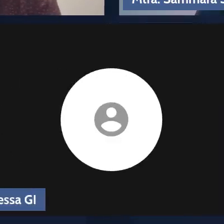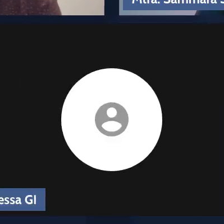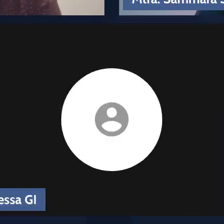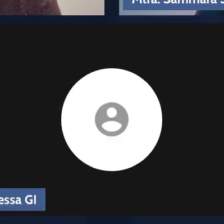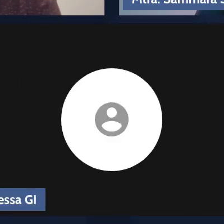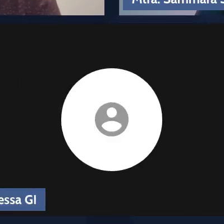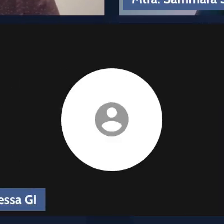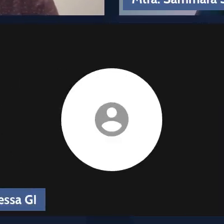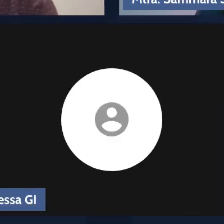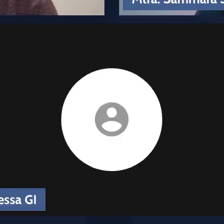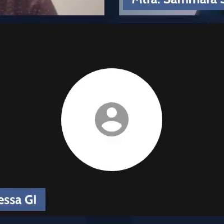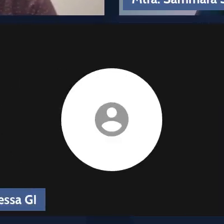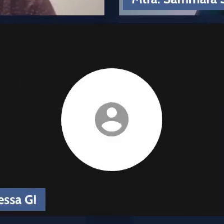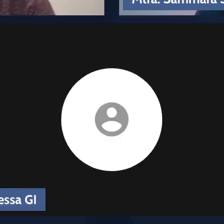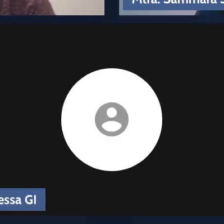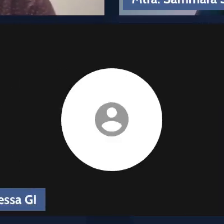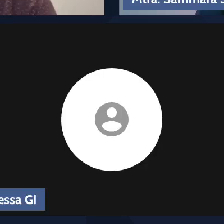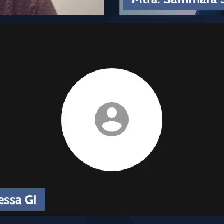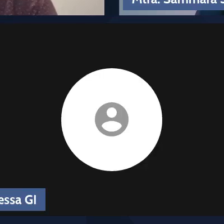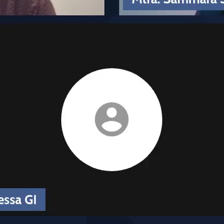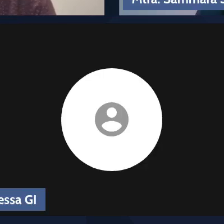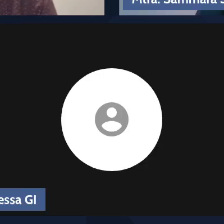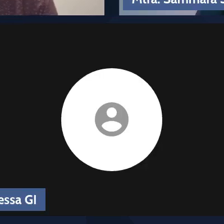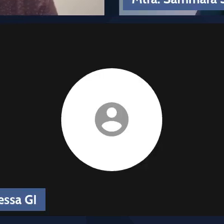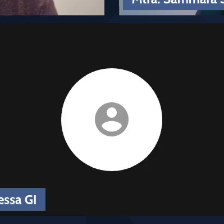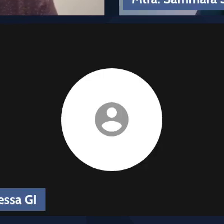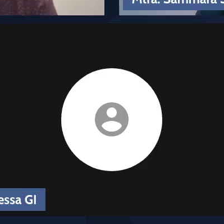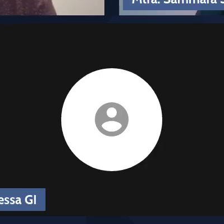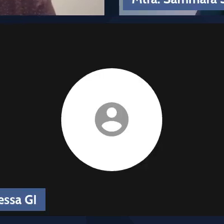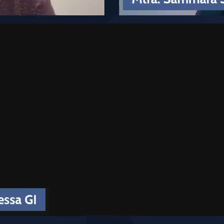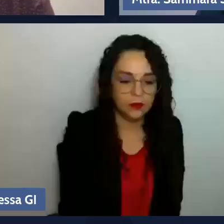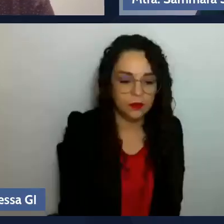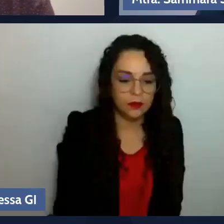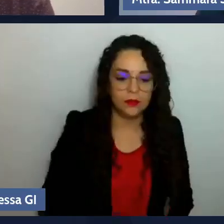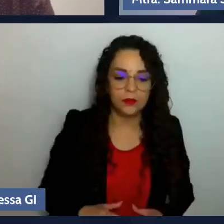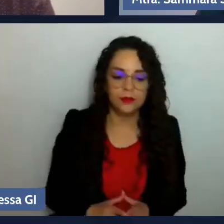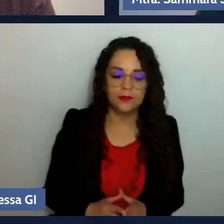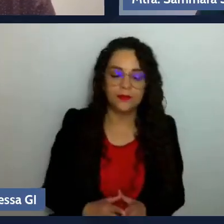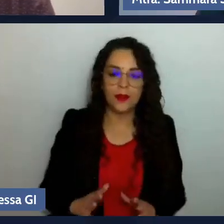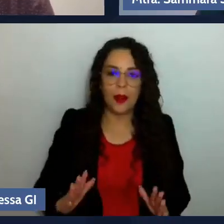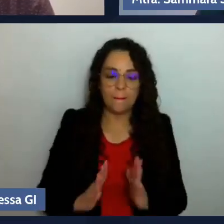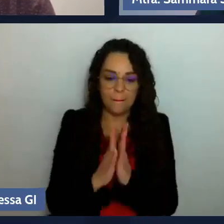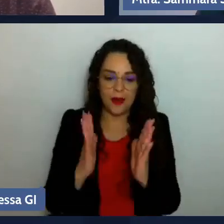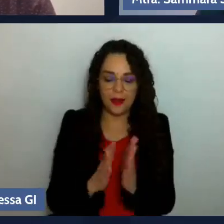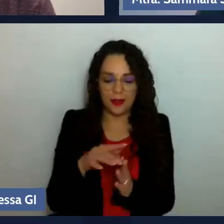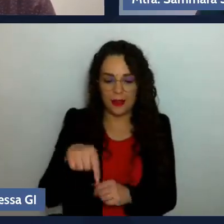por haber participado aquí en nuestra plática de salud, que es